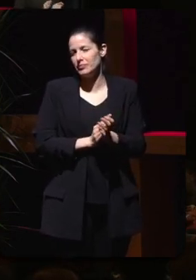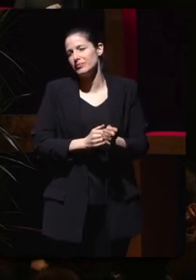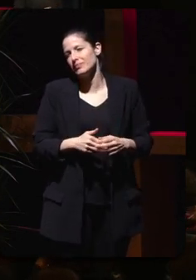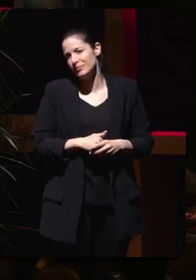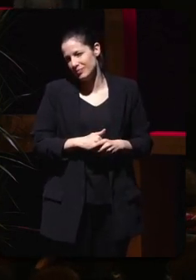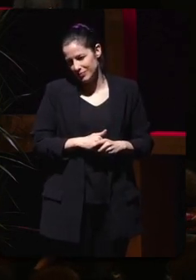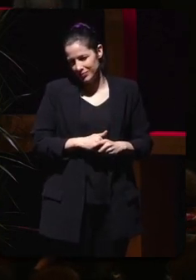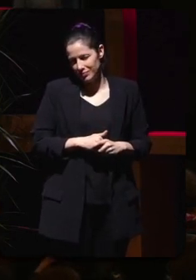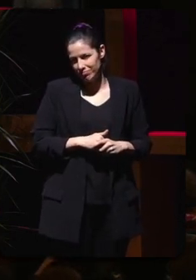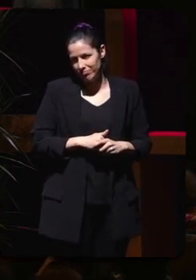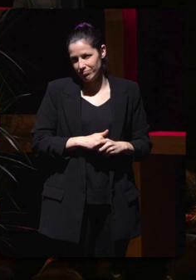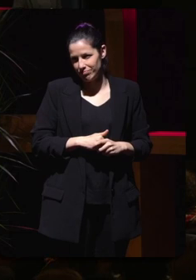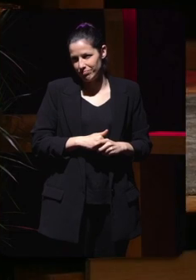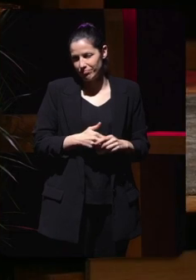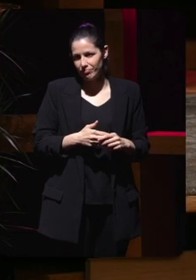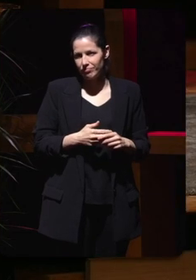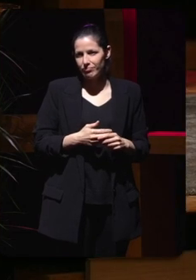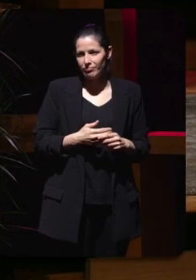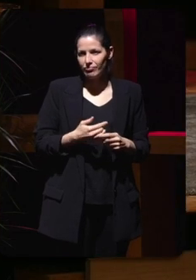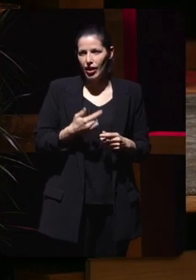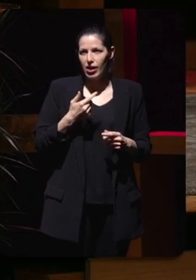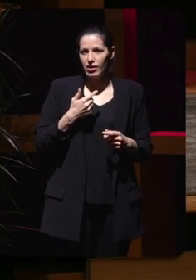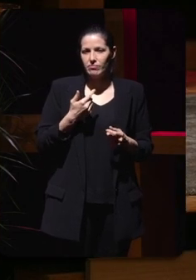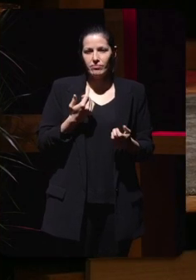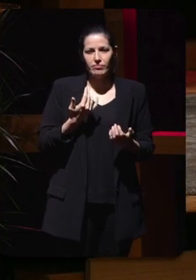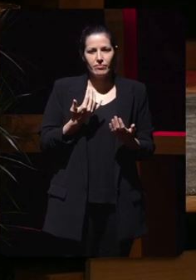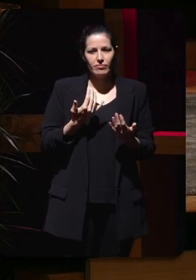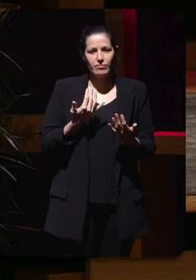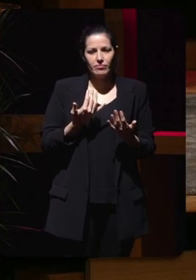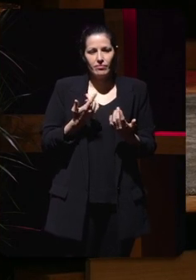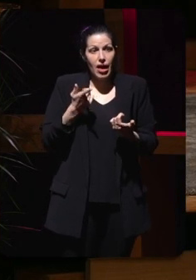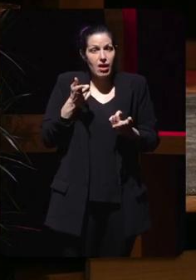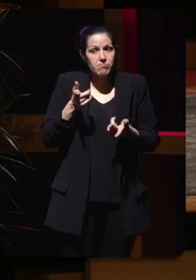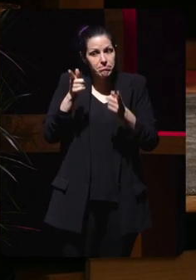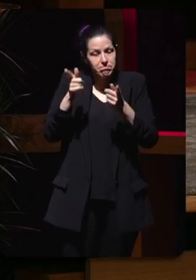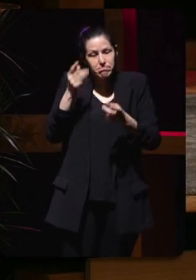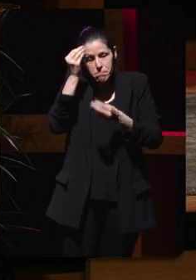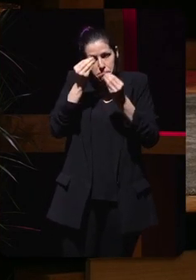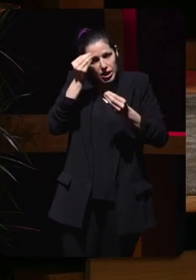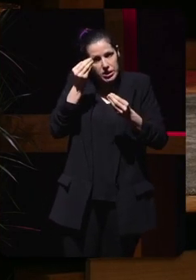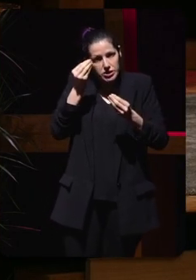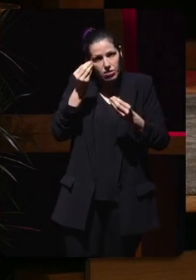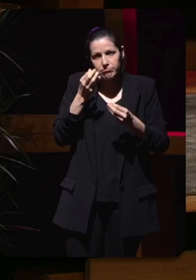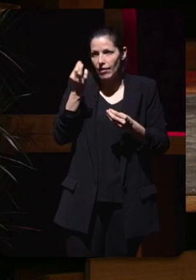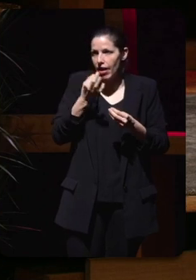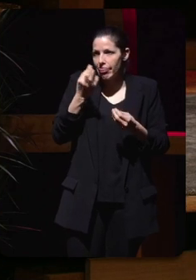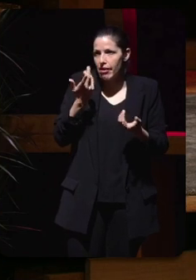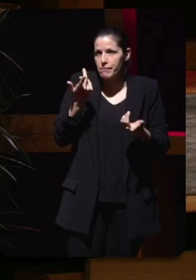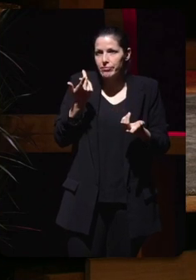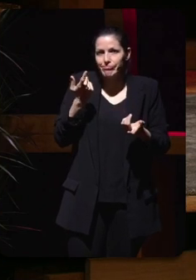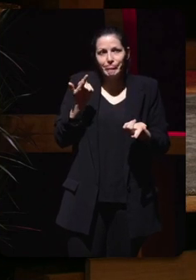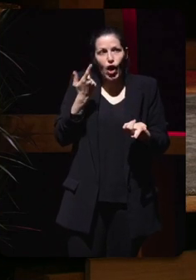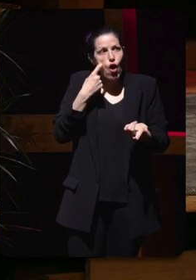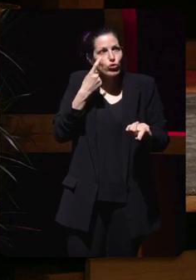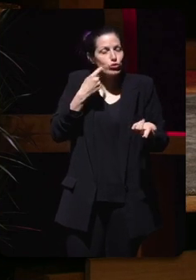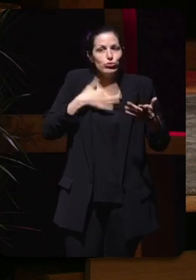absolutamente descolocados, porque claro, porque no lo hacían con mala intención, era lo que creían, lo que, bueno, la inercia, etcétera,